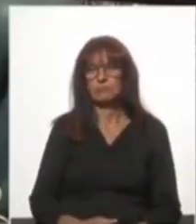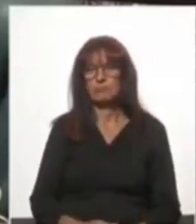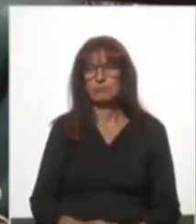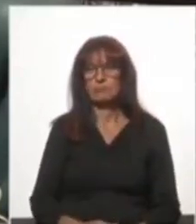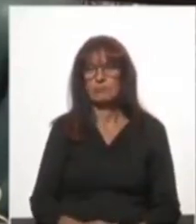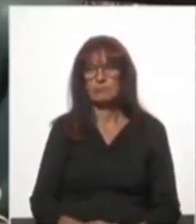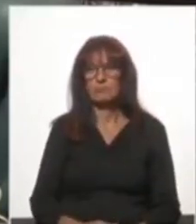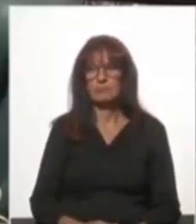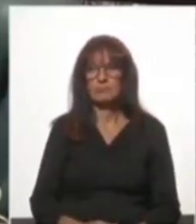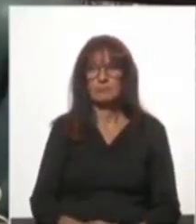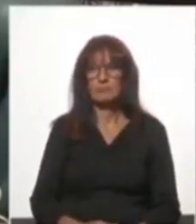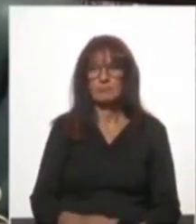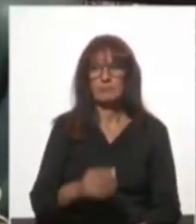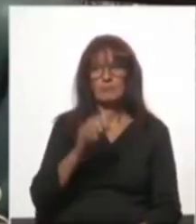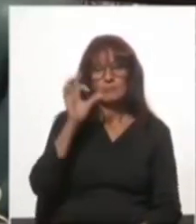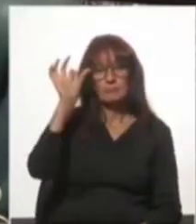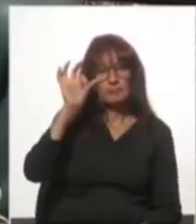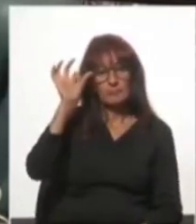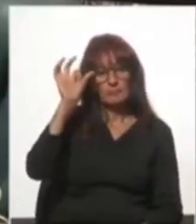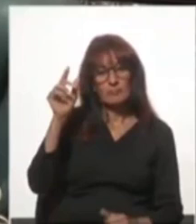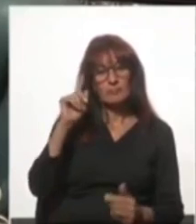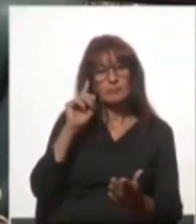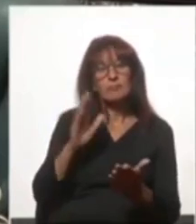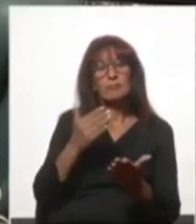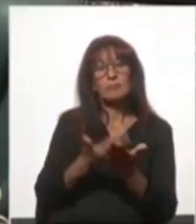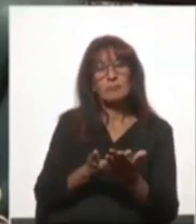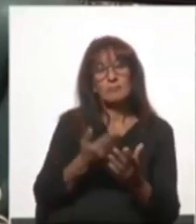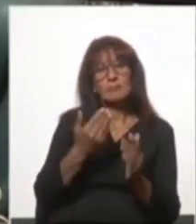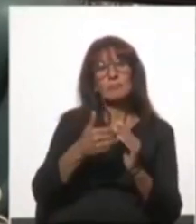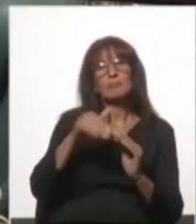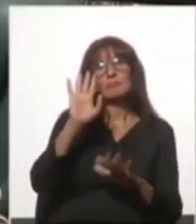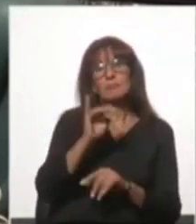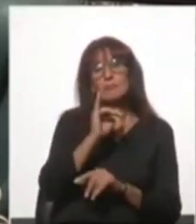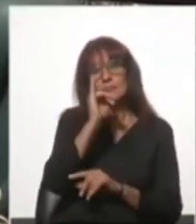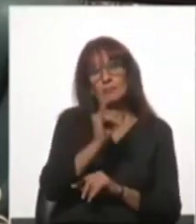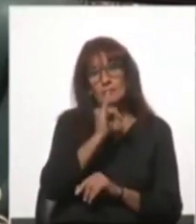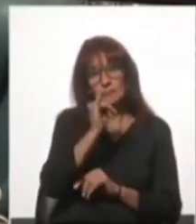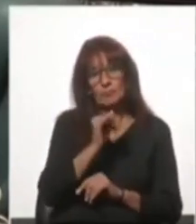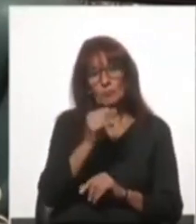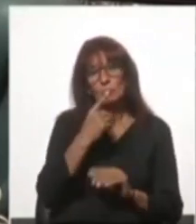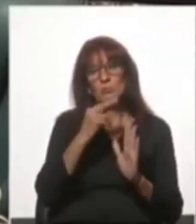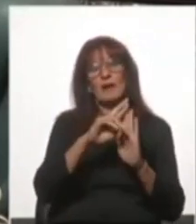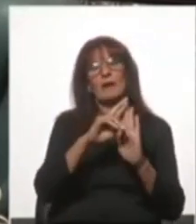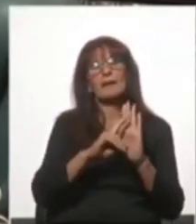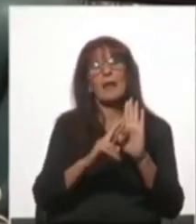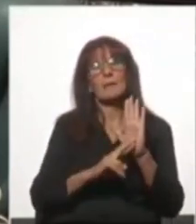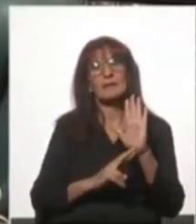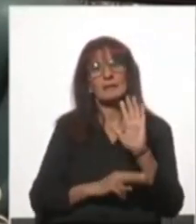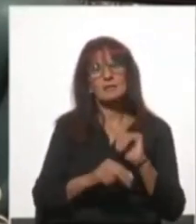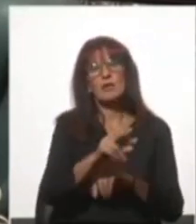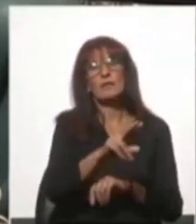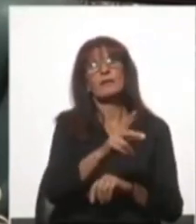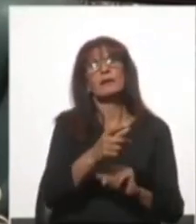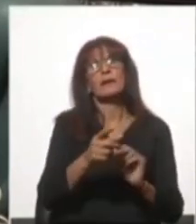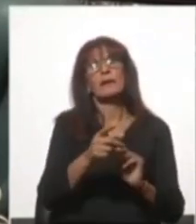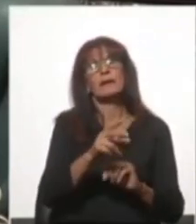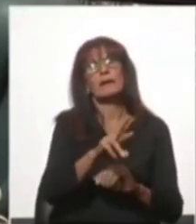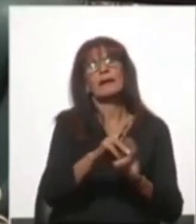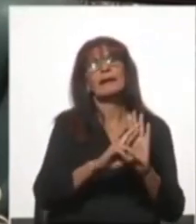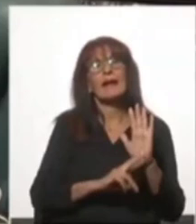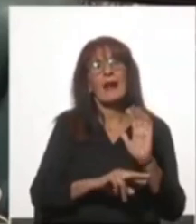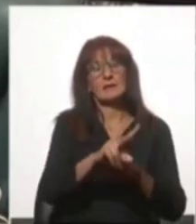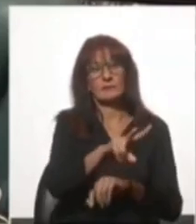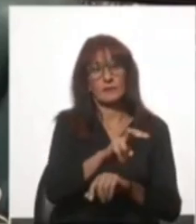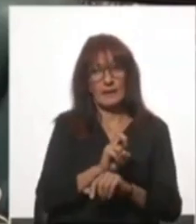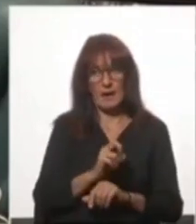El senador que planteaba el informe en mayoría hablaba de que se reglamentaba la regla fiscal. Me gustaría preguntar,